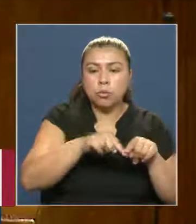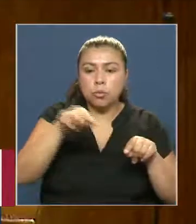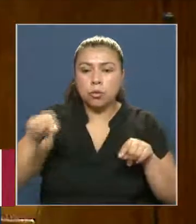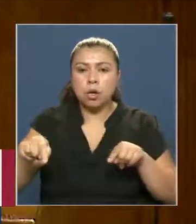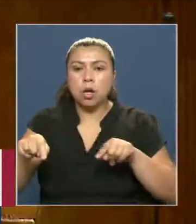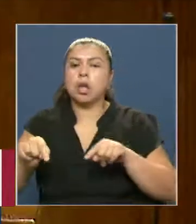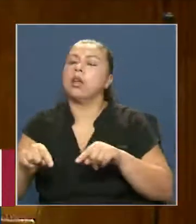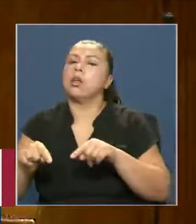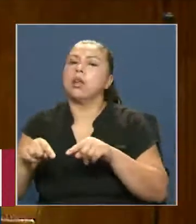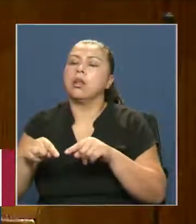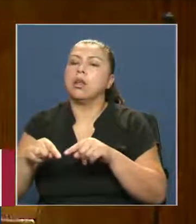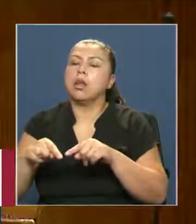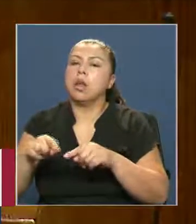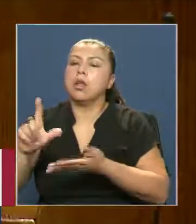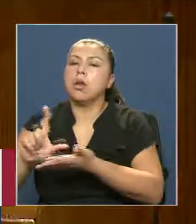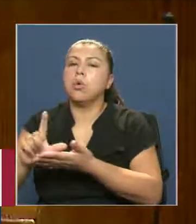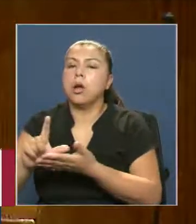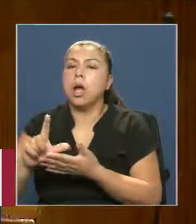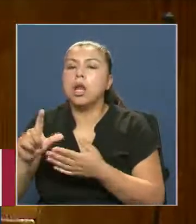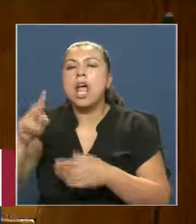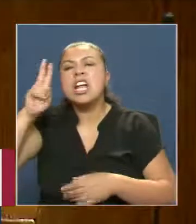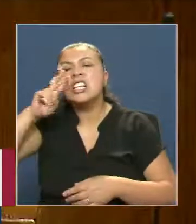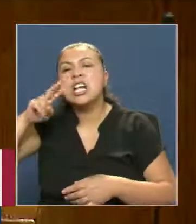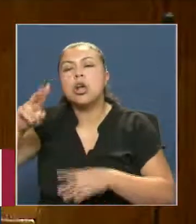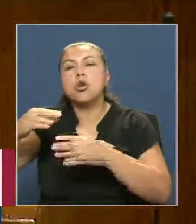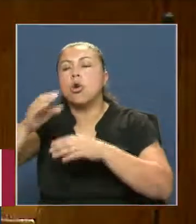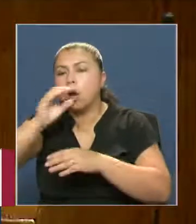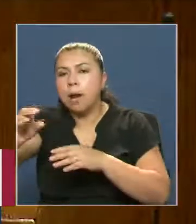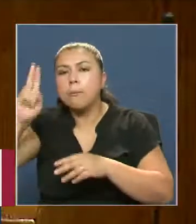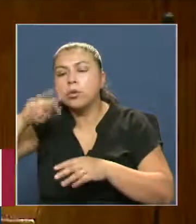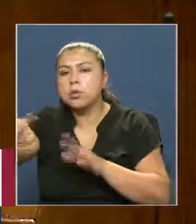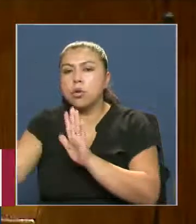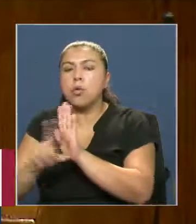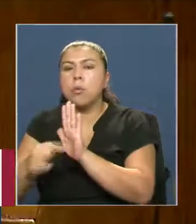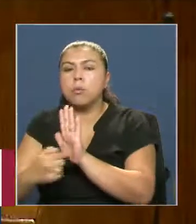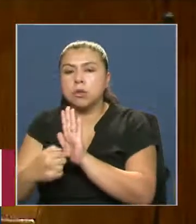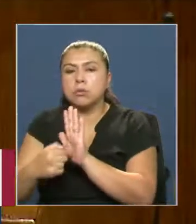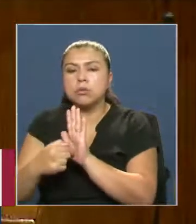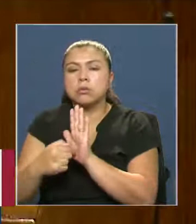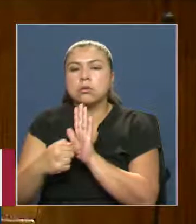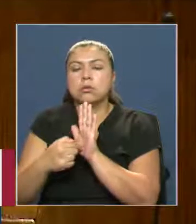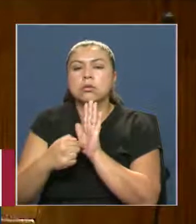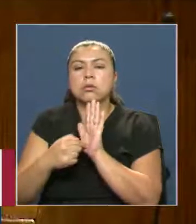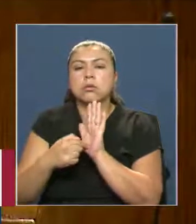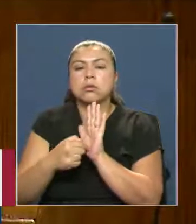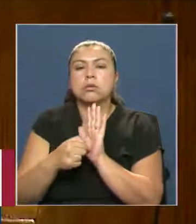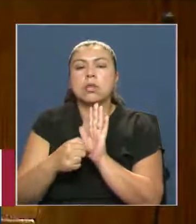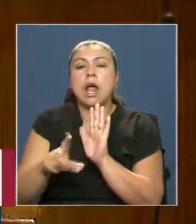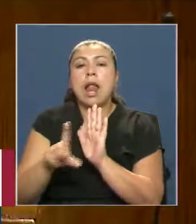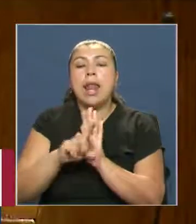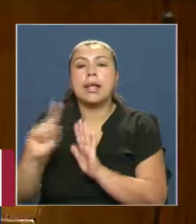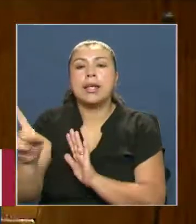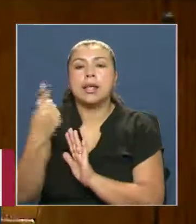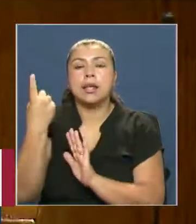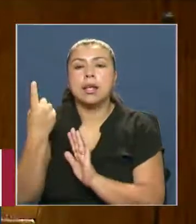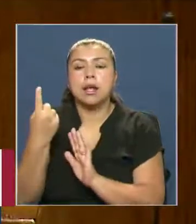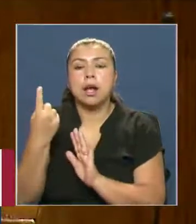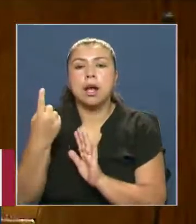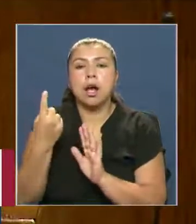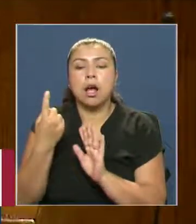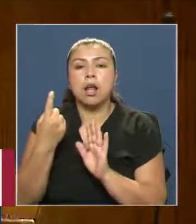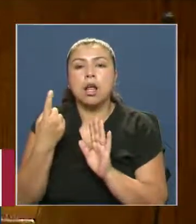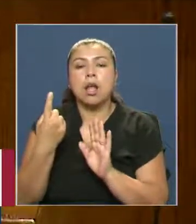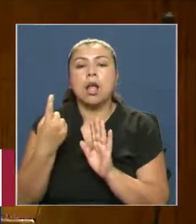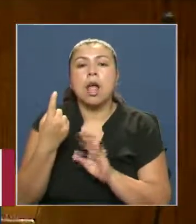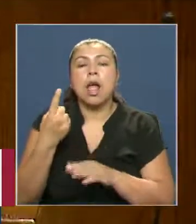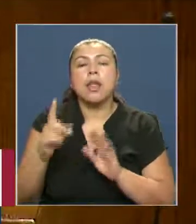zonas rurales sin cumplir con la normativa que reglamenta dichos predios contenidos en la Ley General, en su ordenanza, en